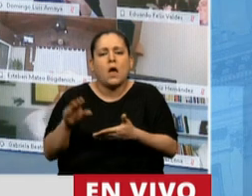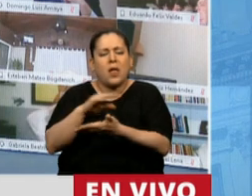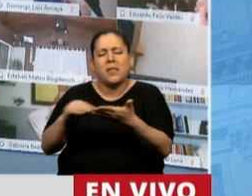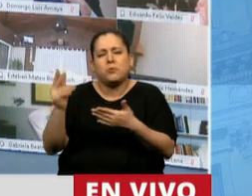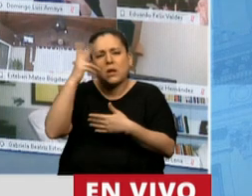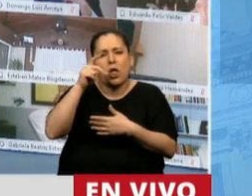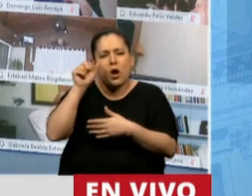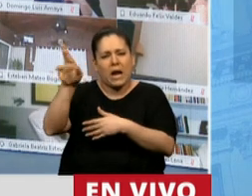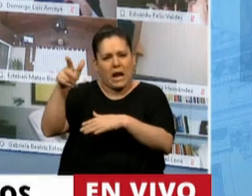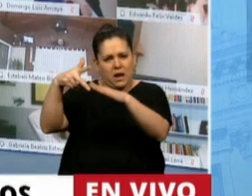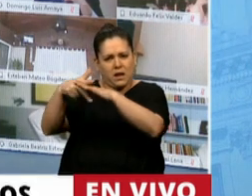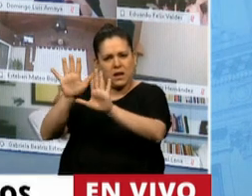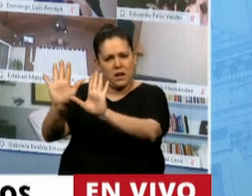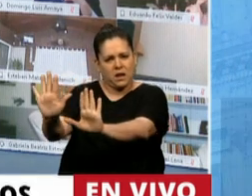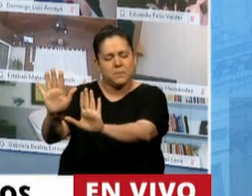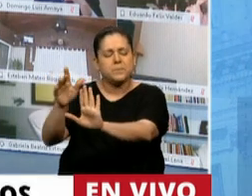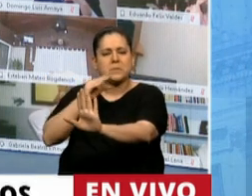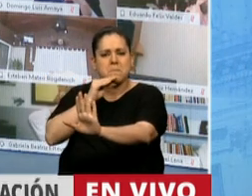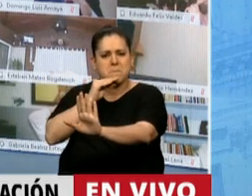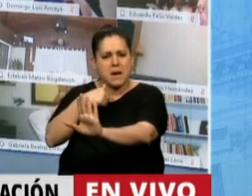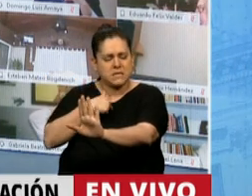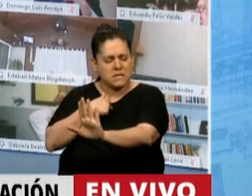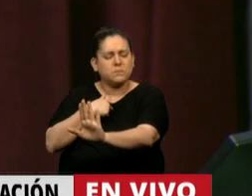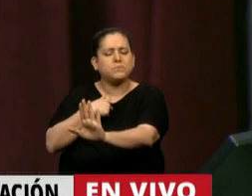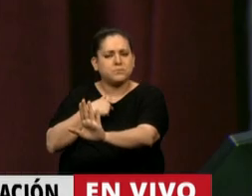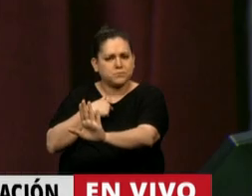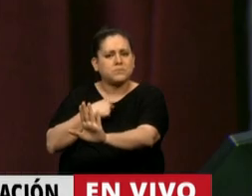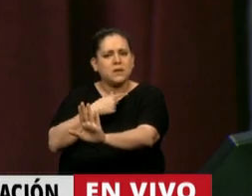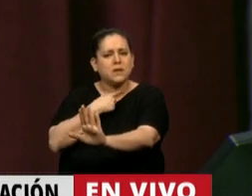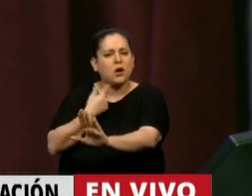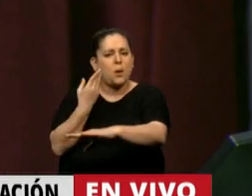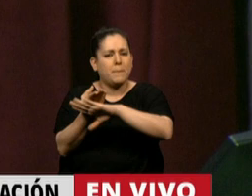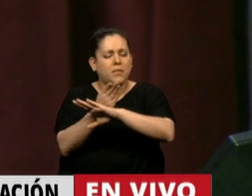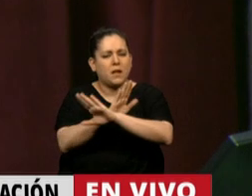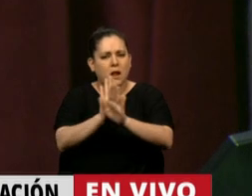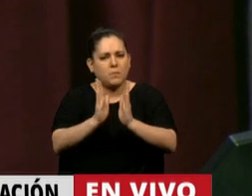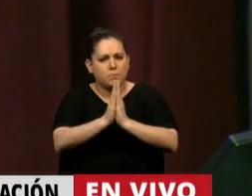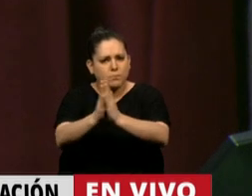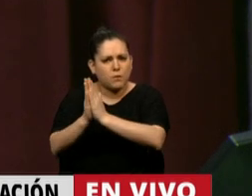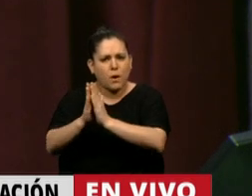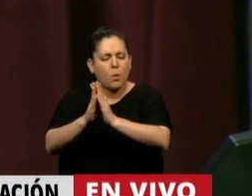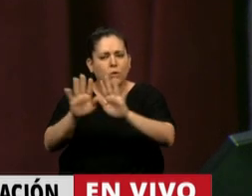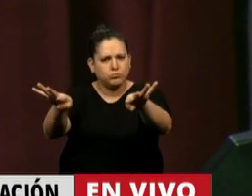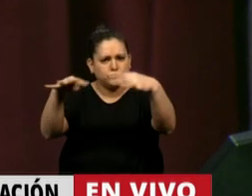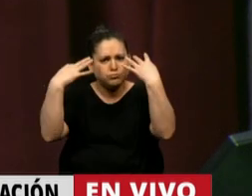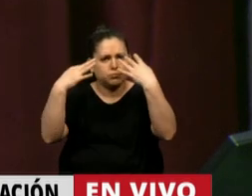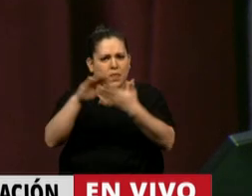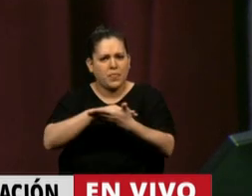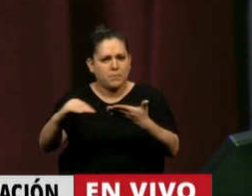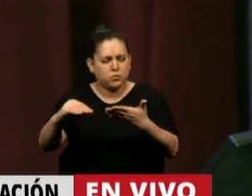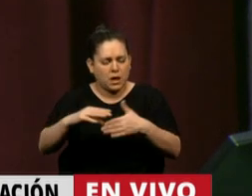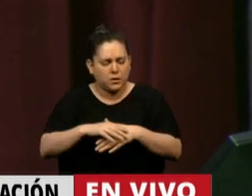diputado geller creo quiero pedirles un segundo de atención a todos los diputados y